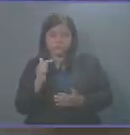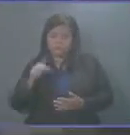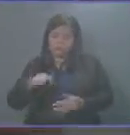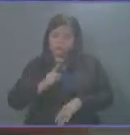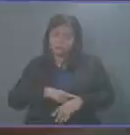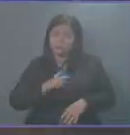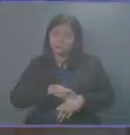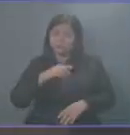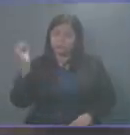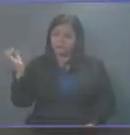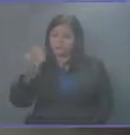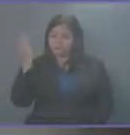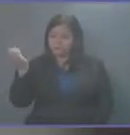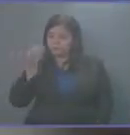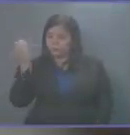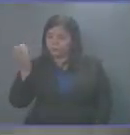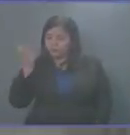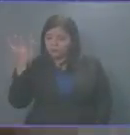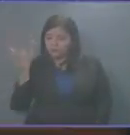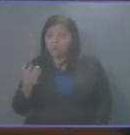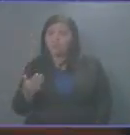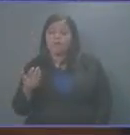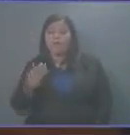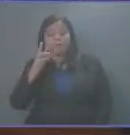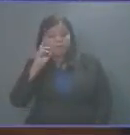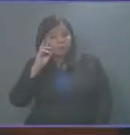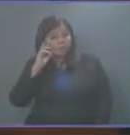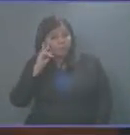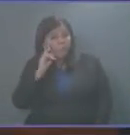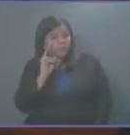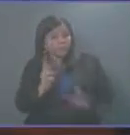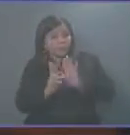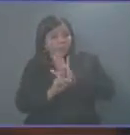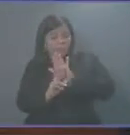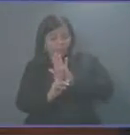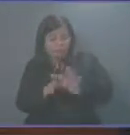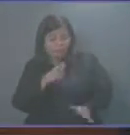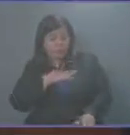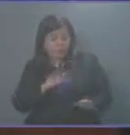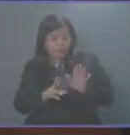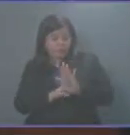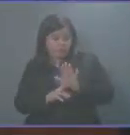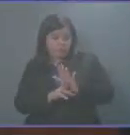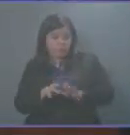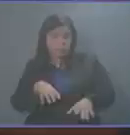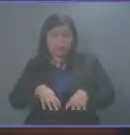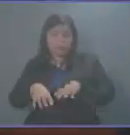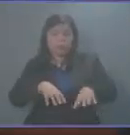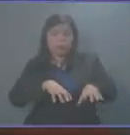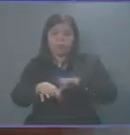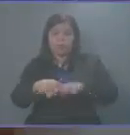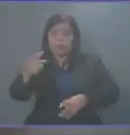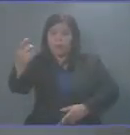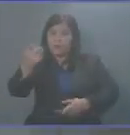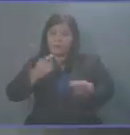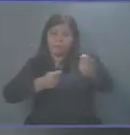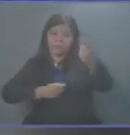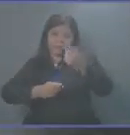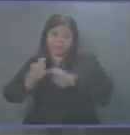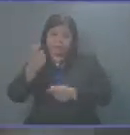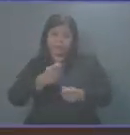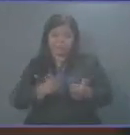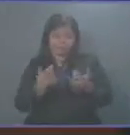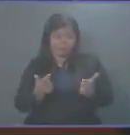hemos tenido, ya que represento un departamento que ha sido bastante afectado, como es el departamento de Usulután.